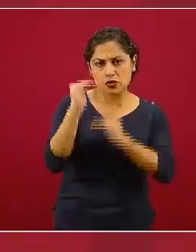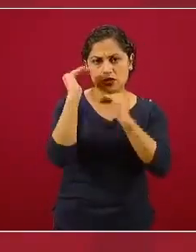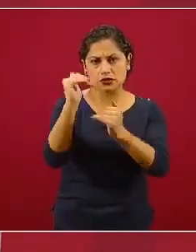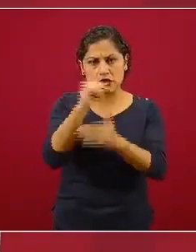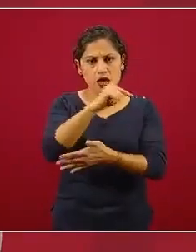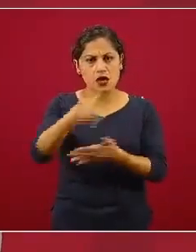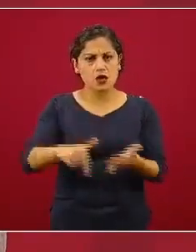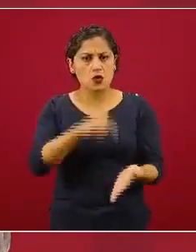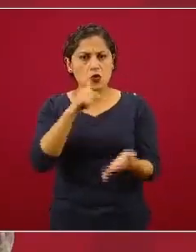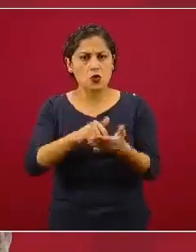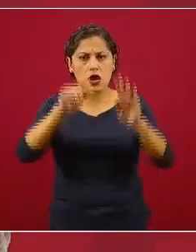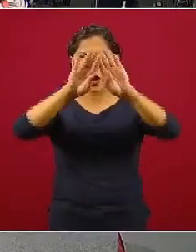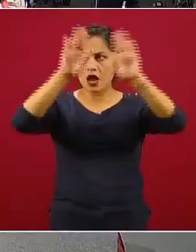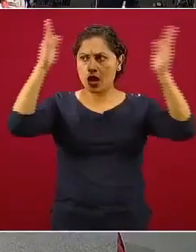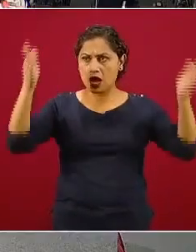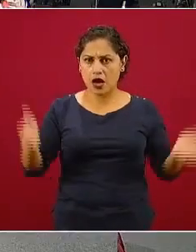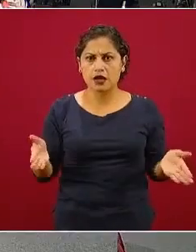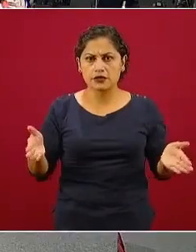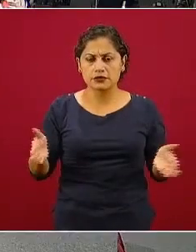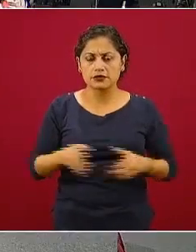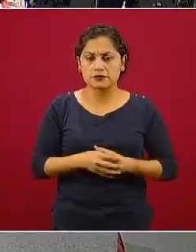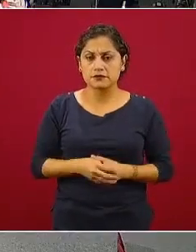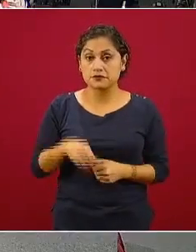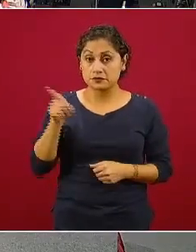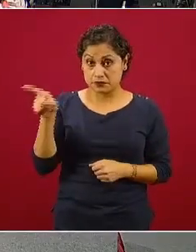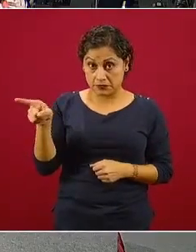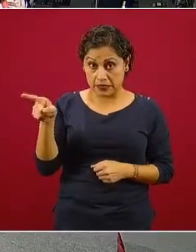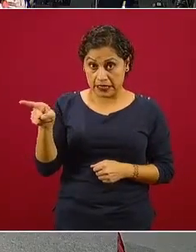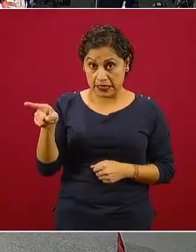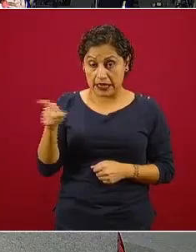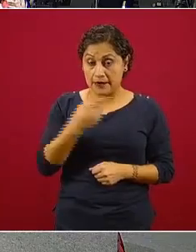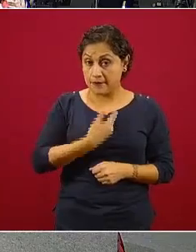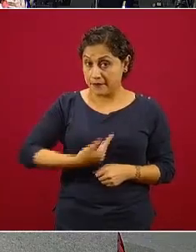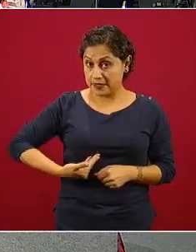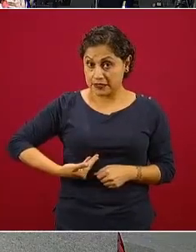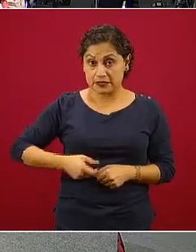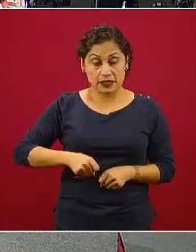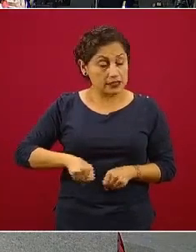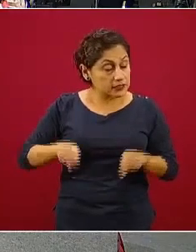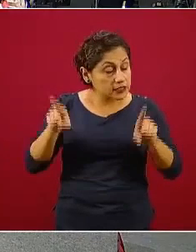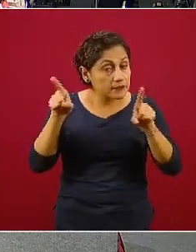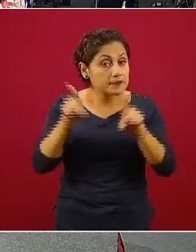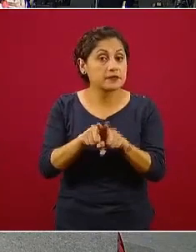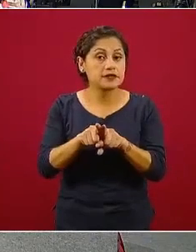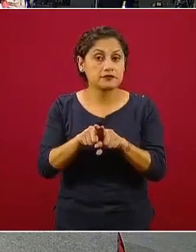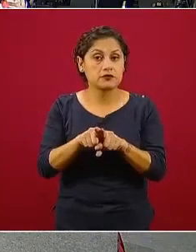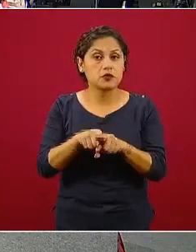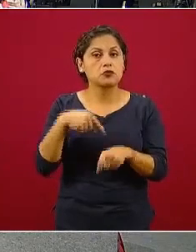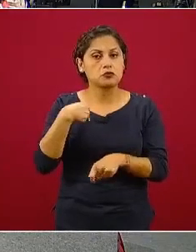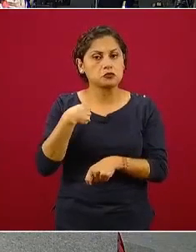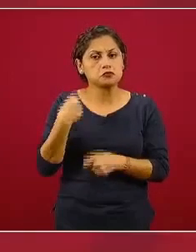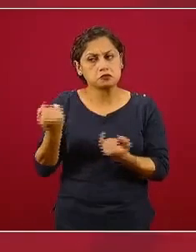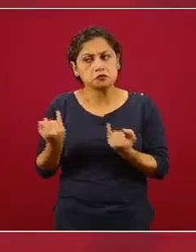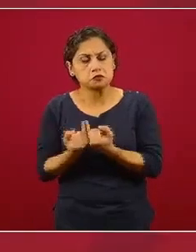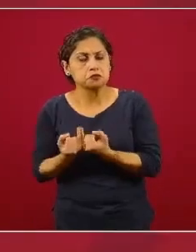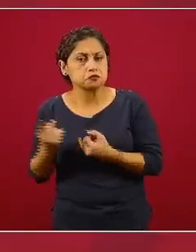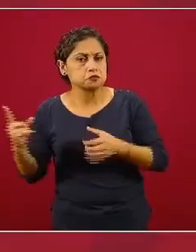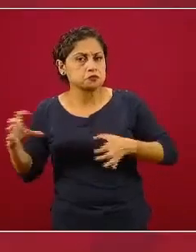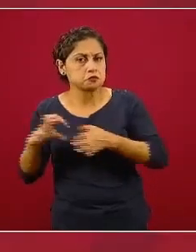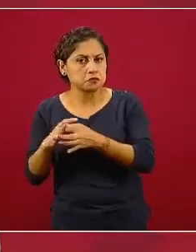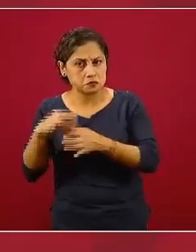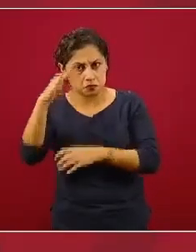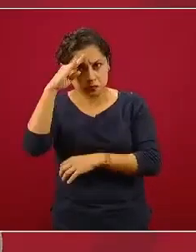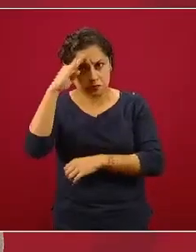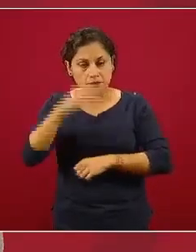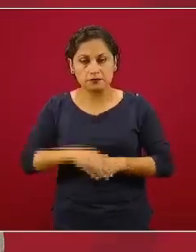restringidos, en sitios cerrados, y él mismo ha pedido, me sumo al planteamiento que él hizo,